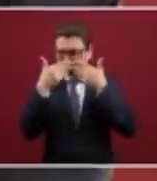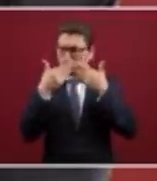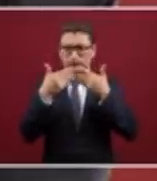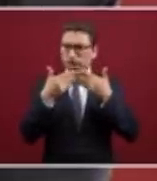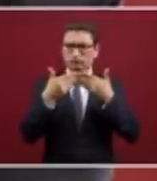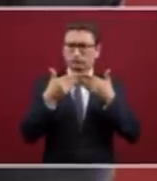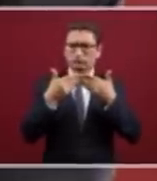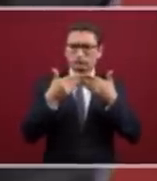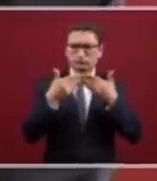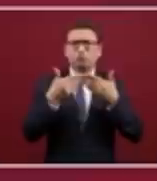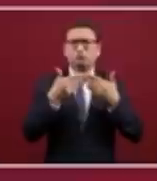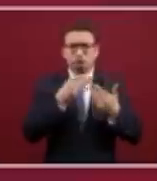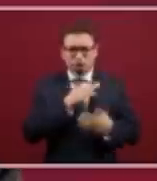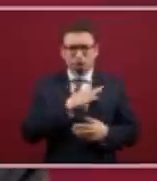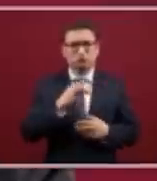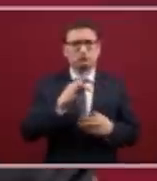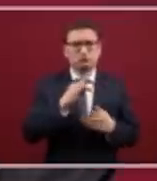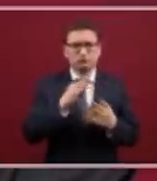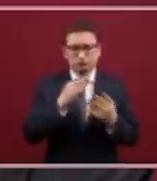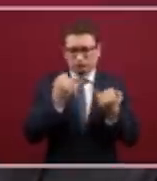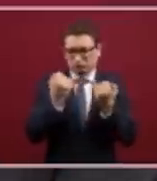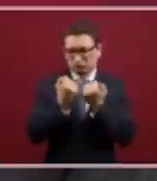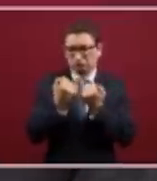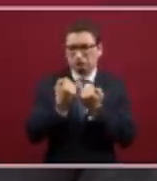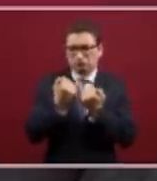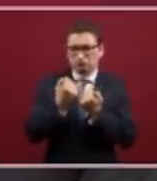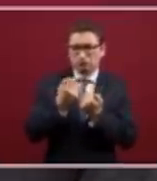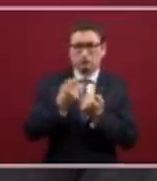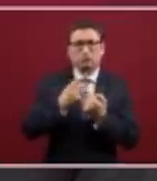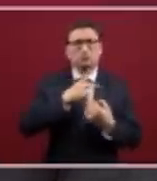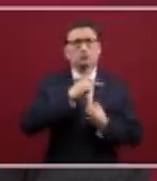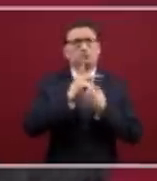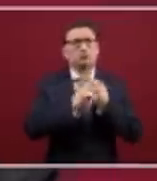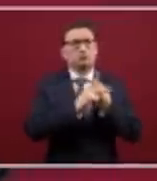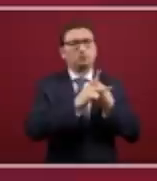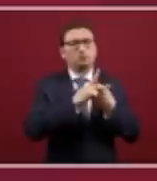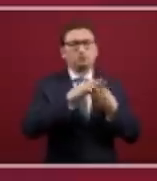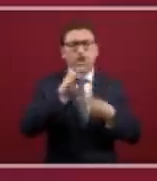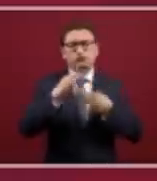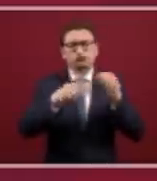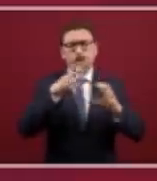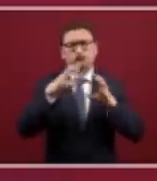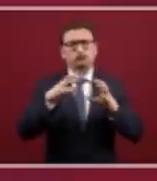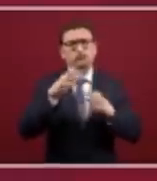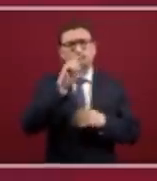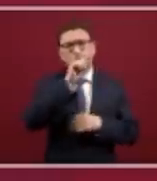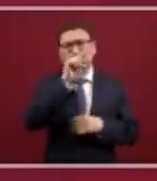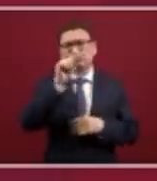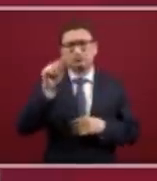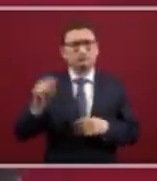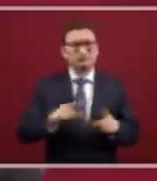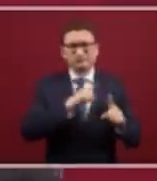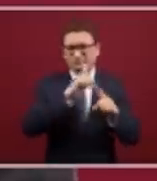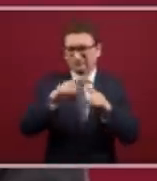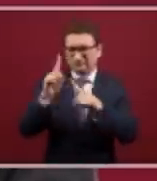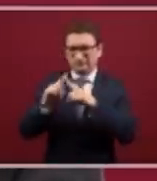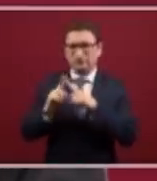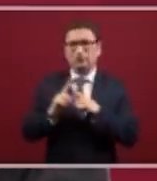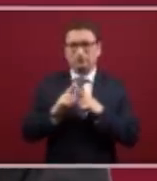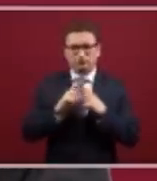manteniendo relaciones comerciales con todos los países del mundo debemos de